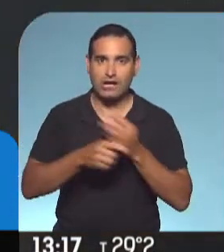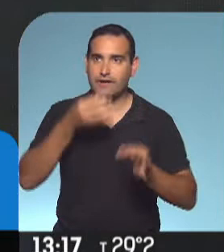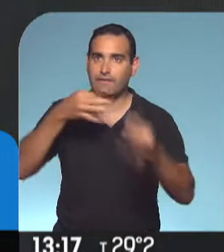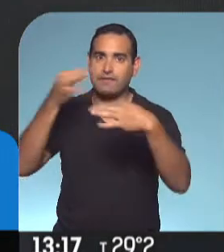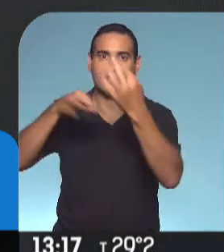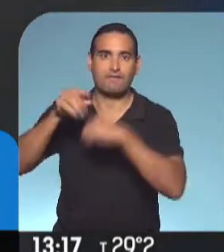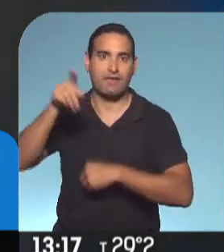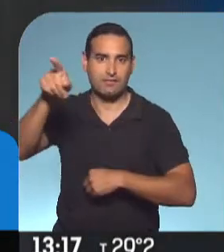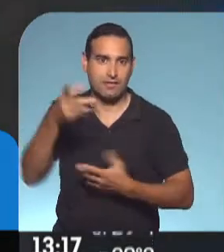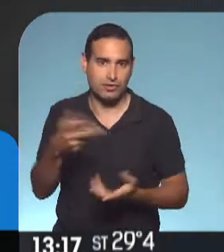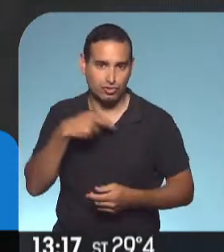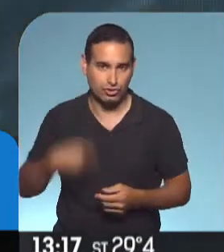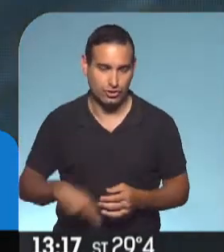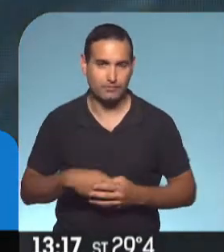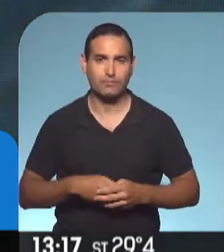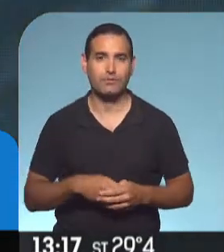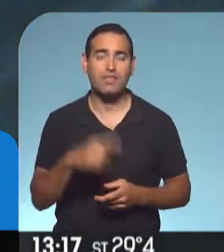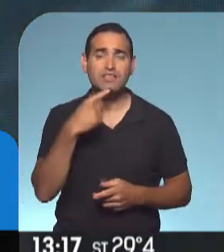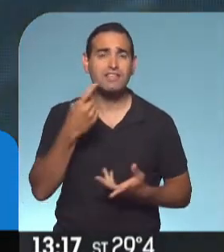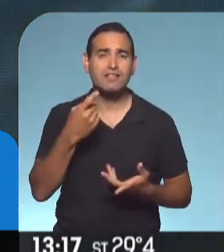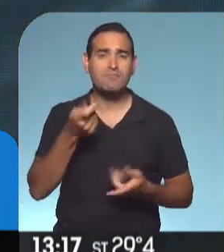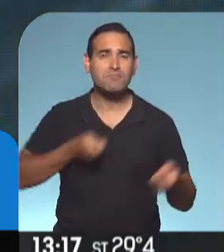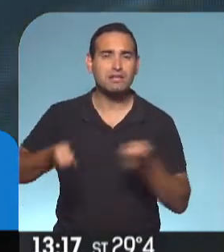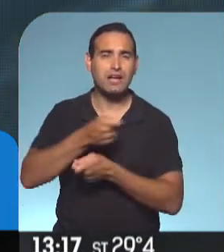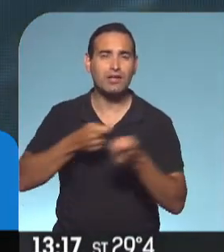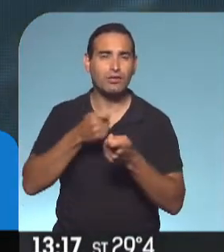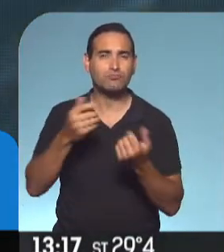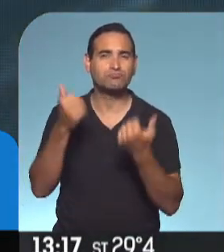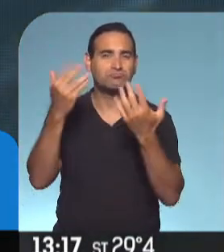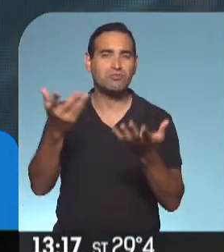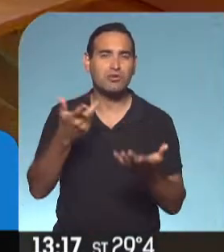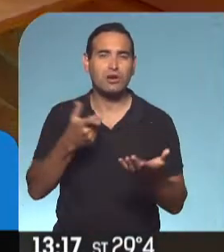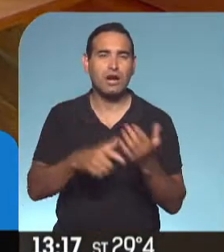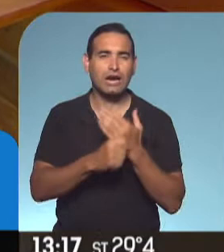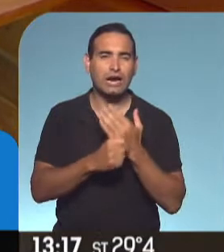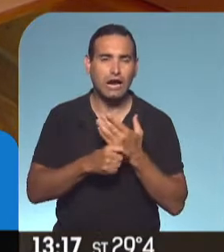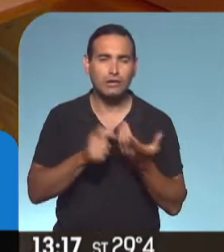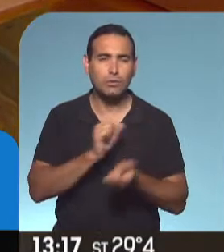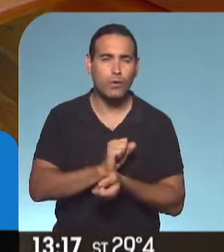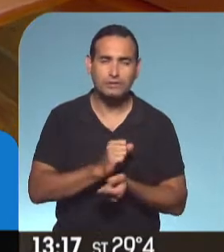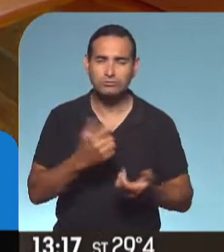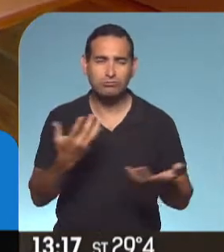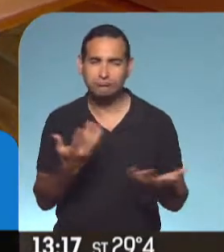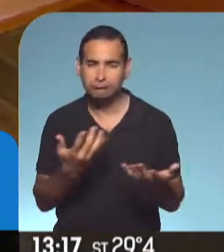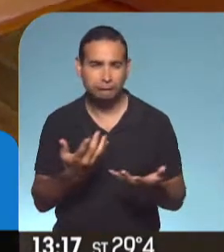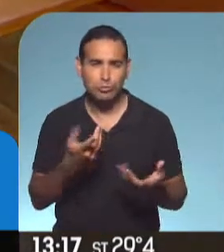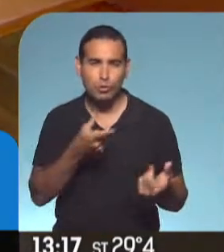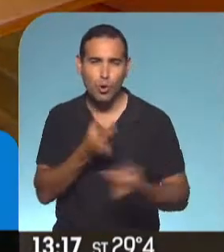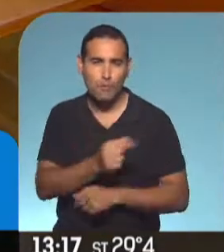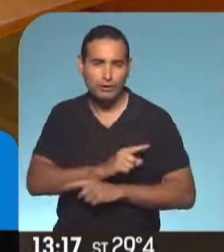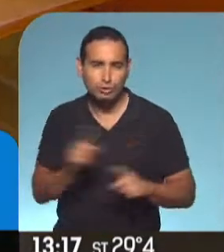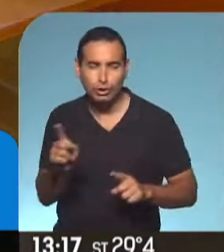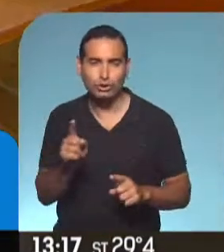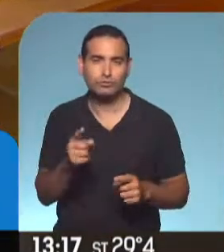decía que el mercado externo no compraba carne con hueso y hueso cambio y también cambio el